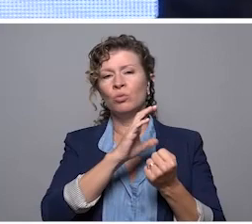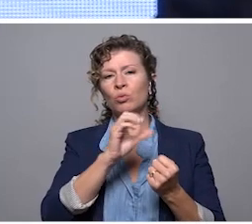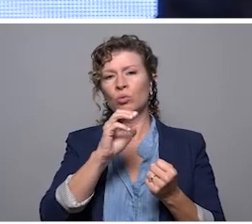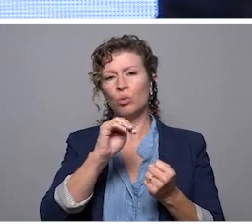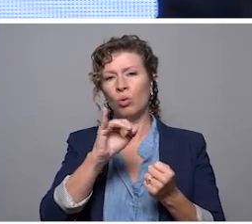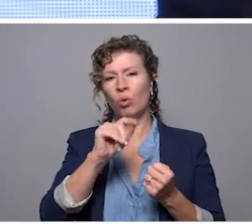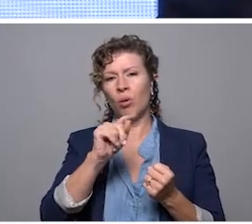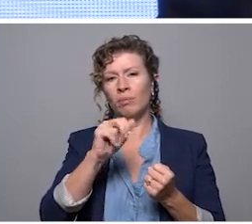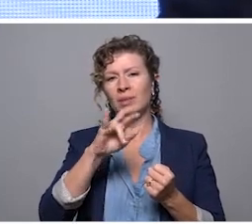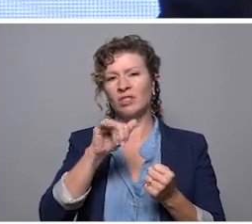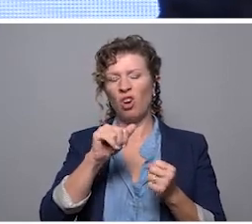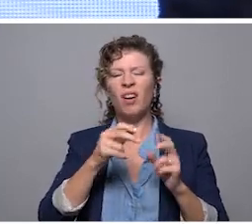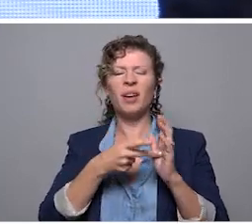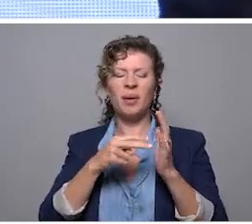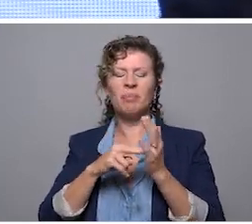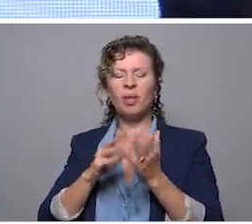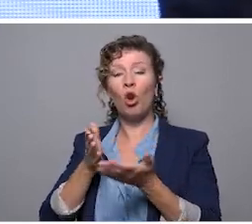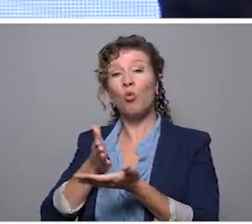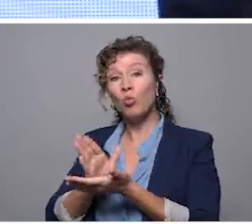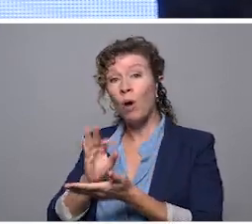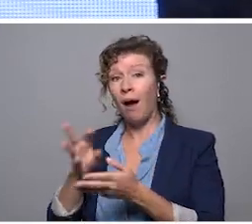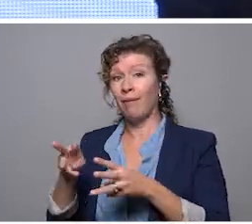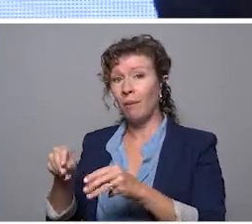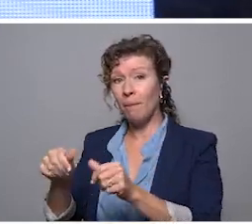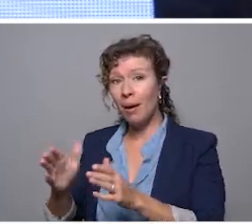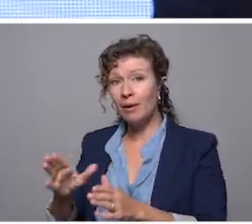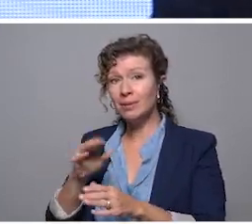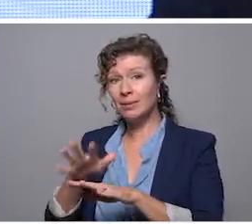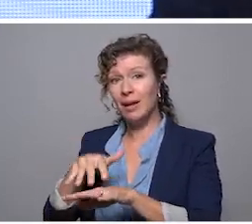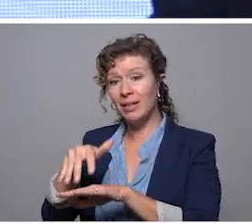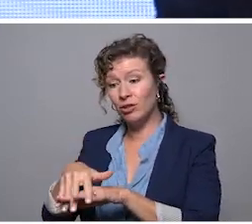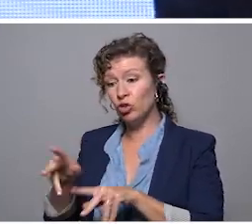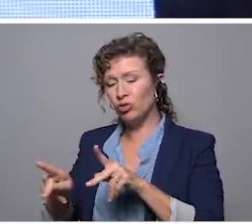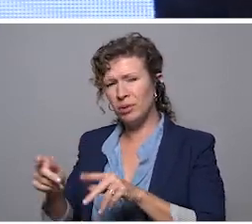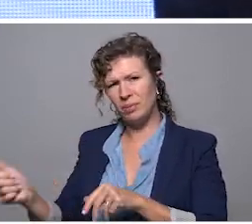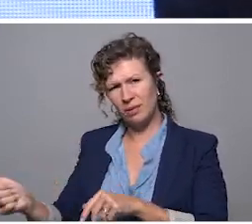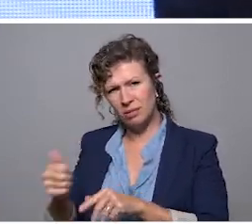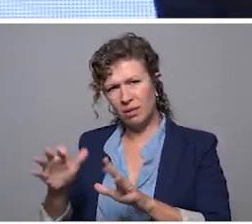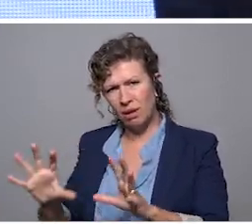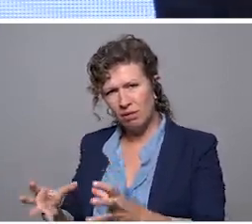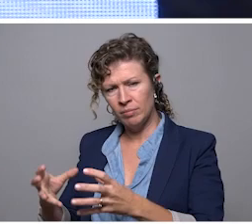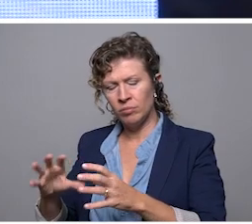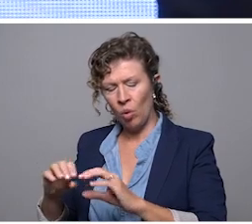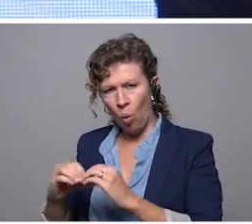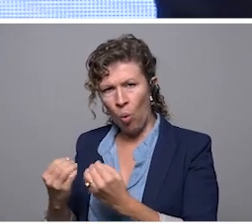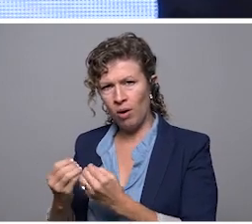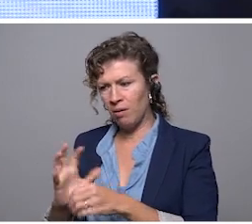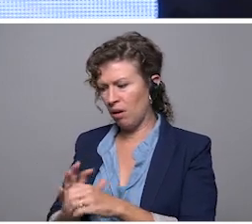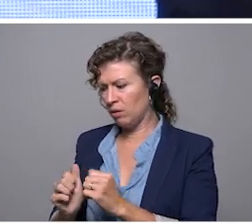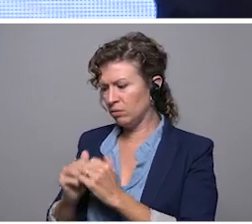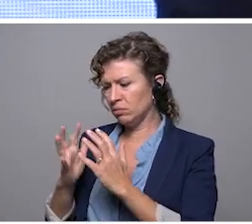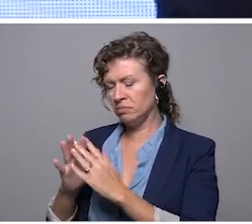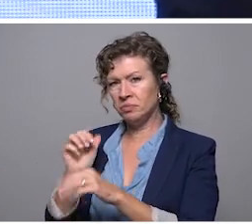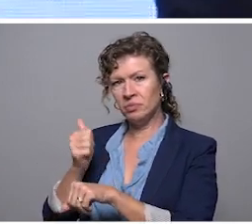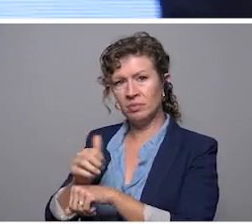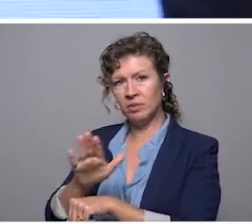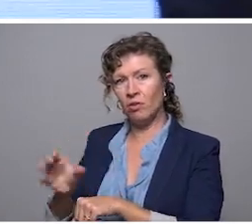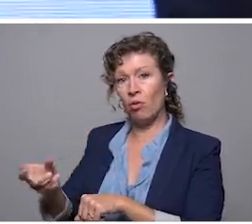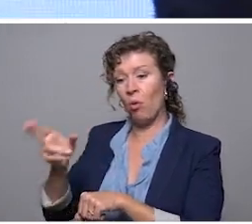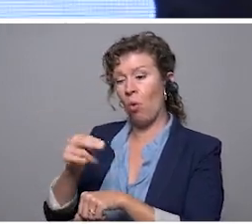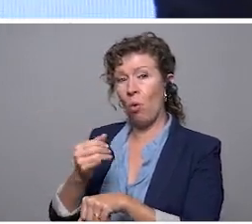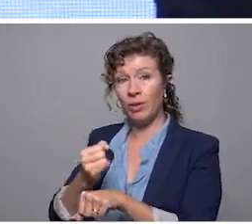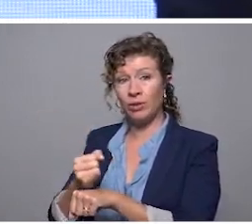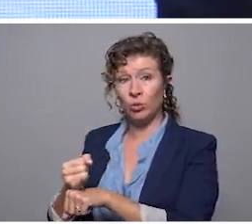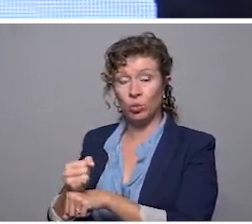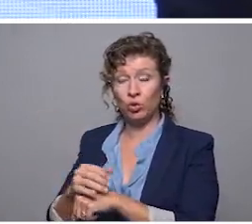campesinos e indígenas a organizar sus propias instituciones obviamente por la dispersión geográfica que hay son